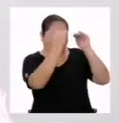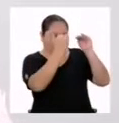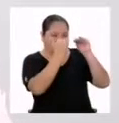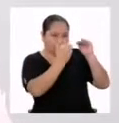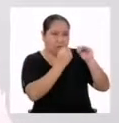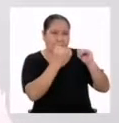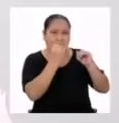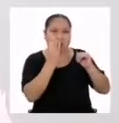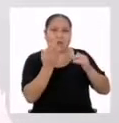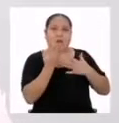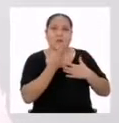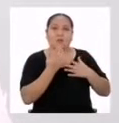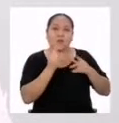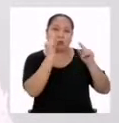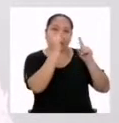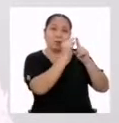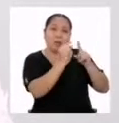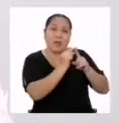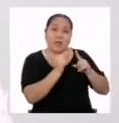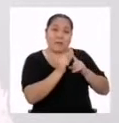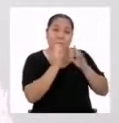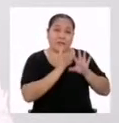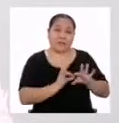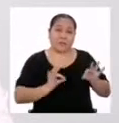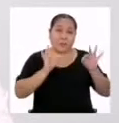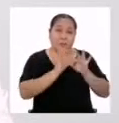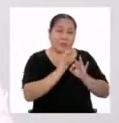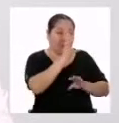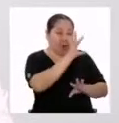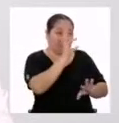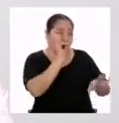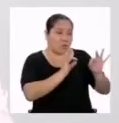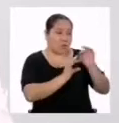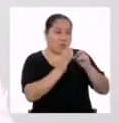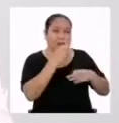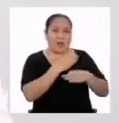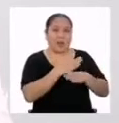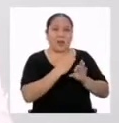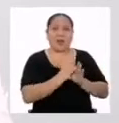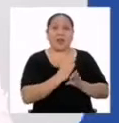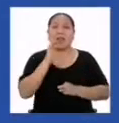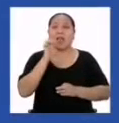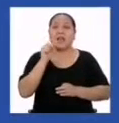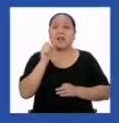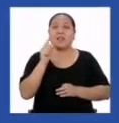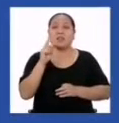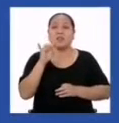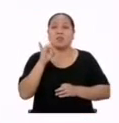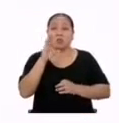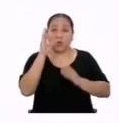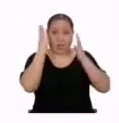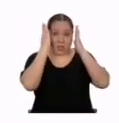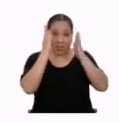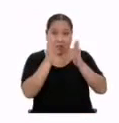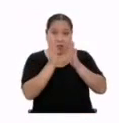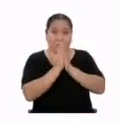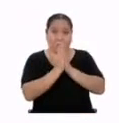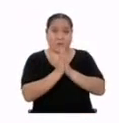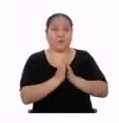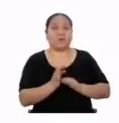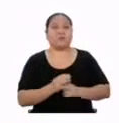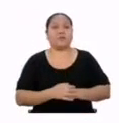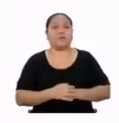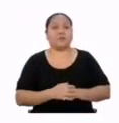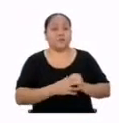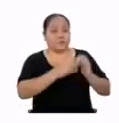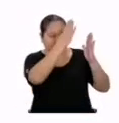o marcadores retóricos para identificar la estructura del texto. Así que presten atención. Aquí vemos la estructura